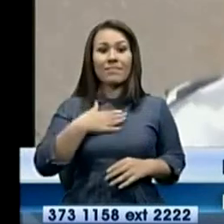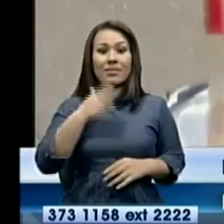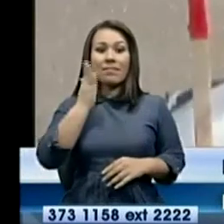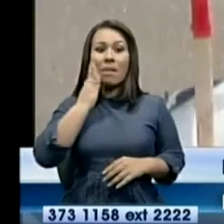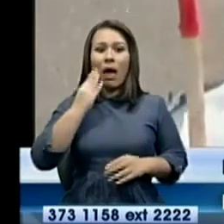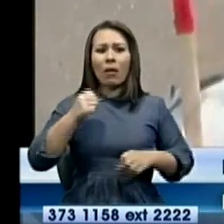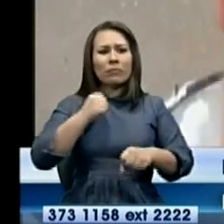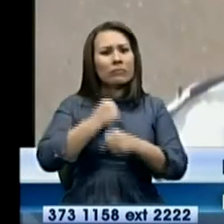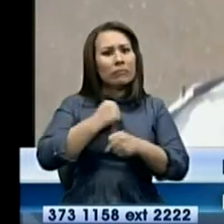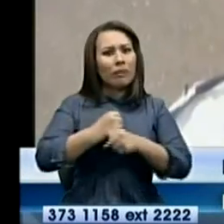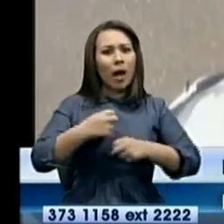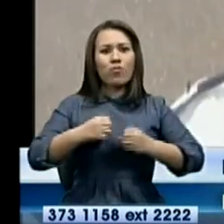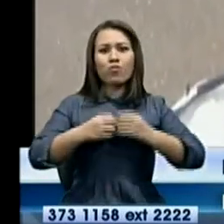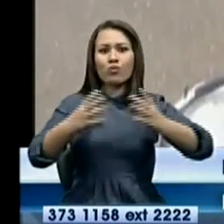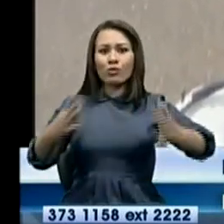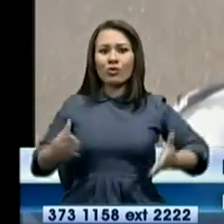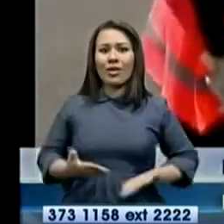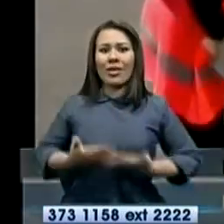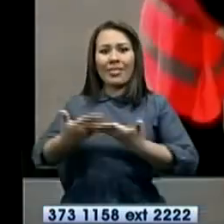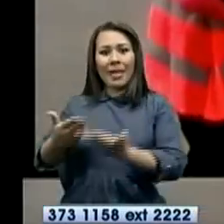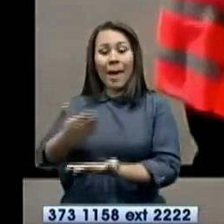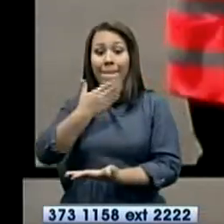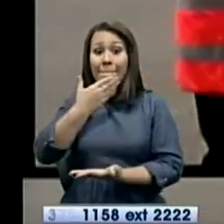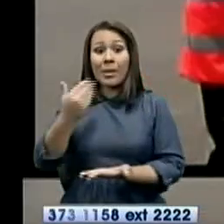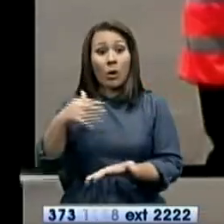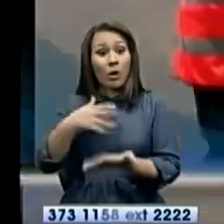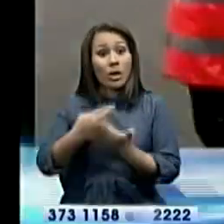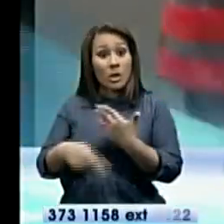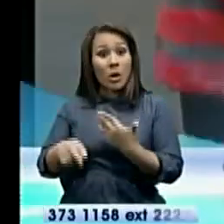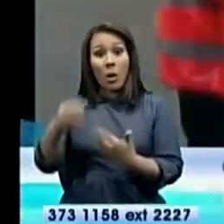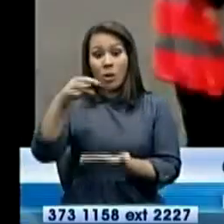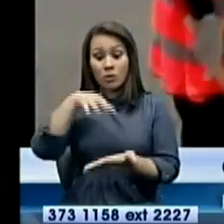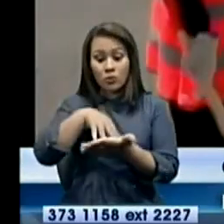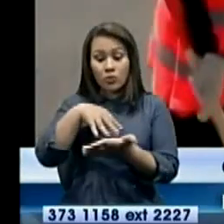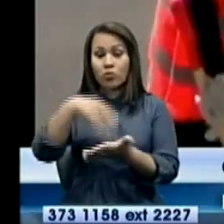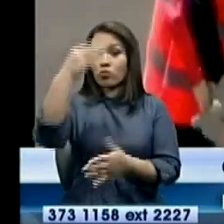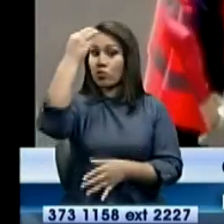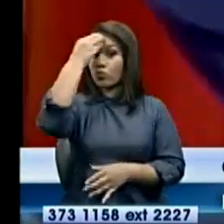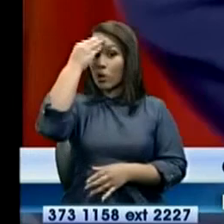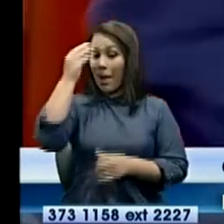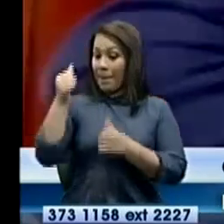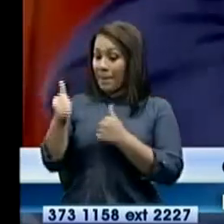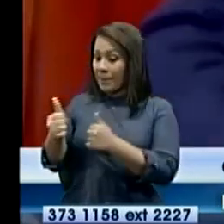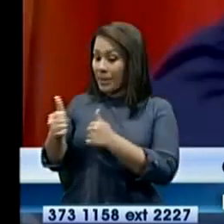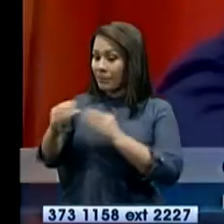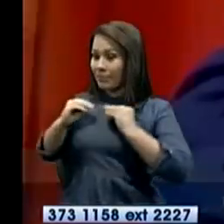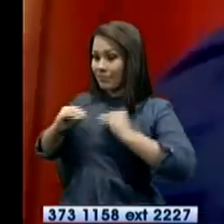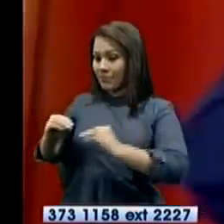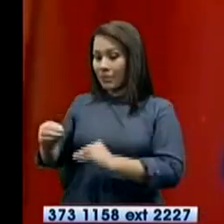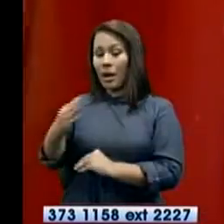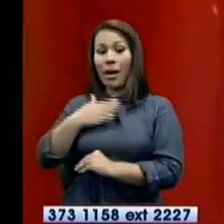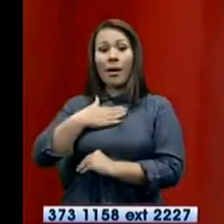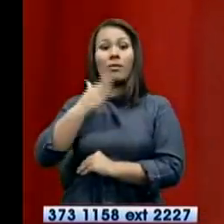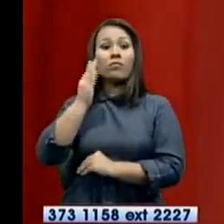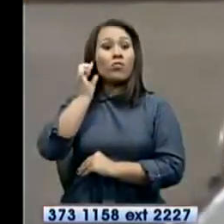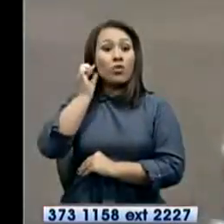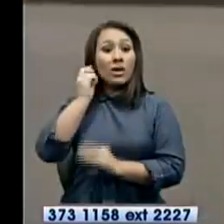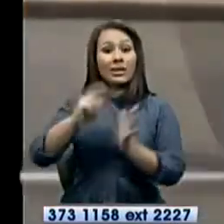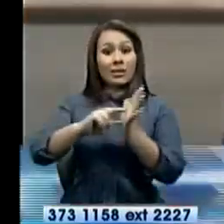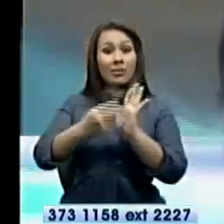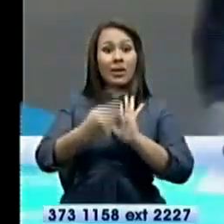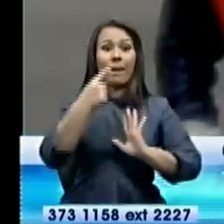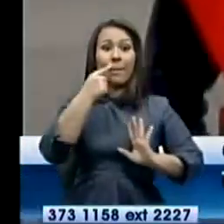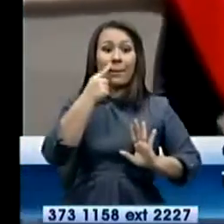bastante por nosotros. Dar lo mejor a nuestros hijos, educarlos porque vayan por un buen camino. Una madre y padre en todo el sentido